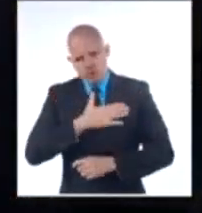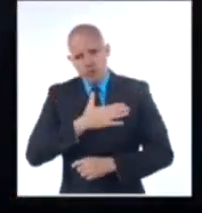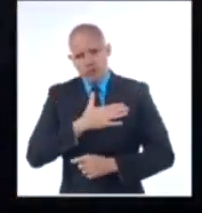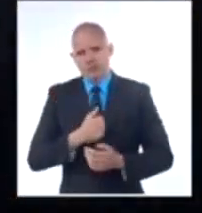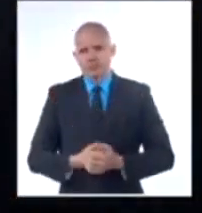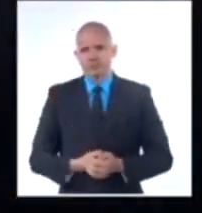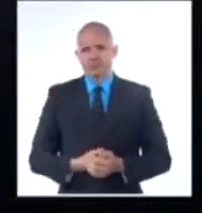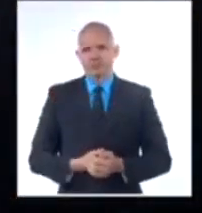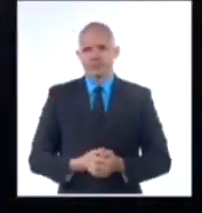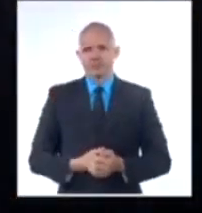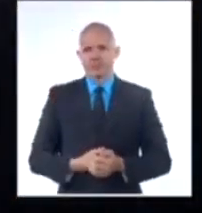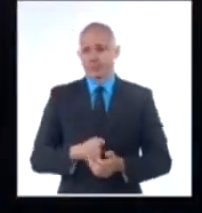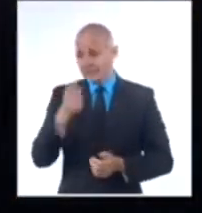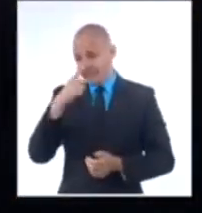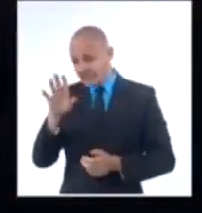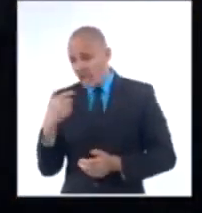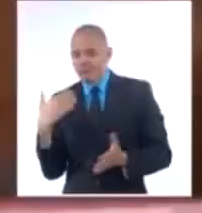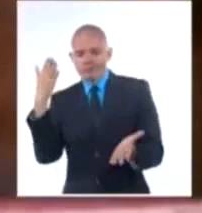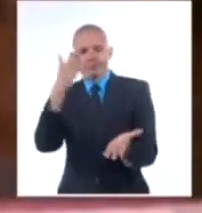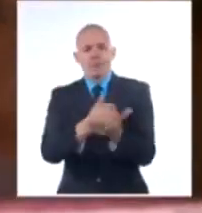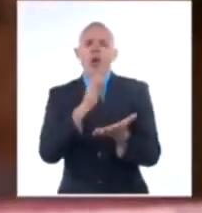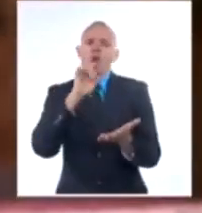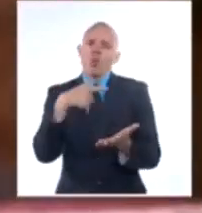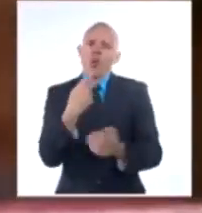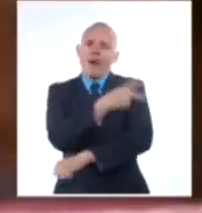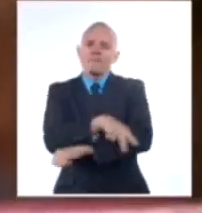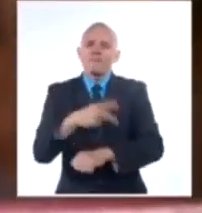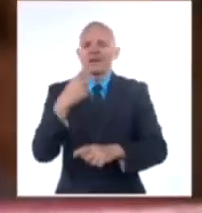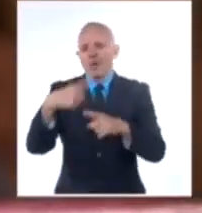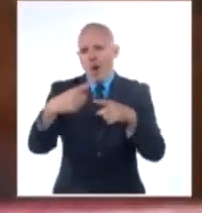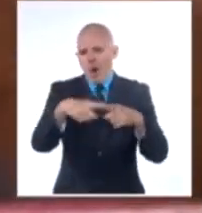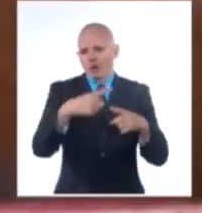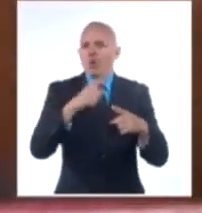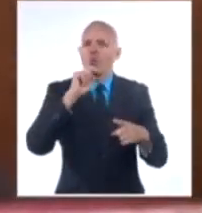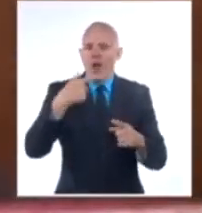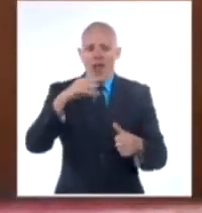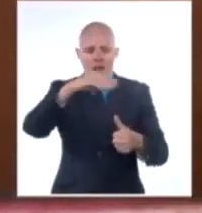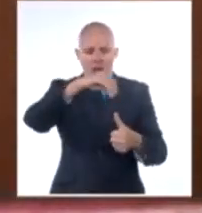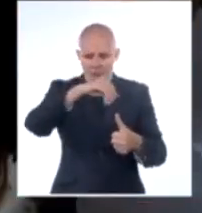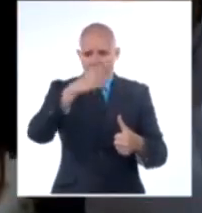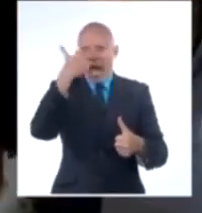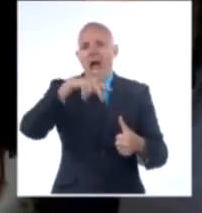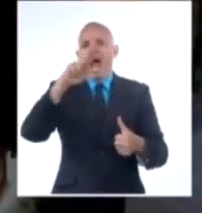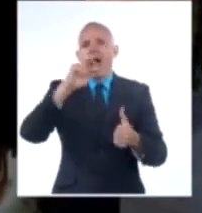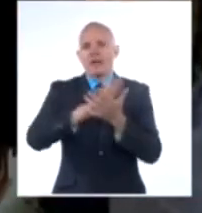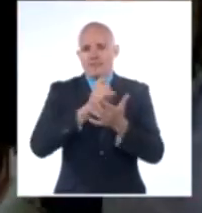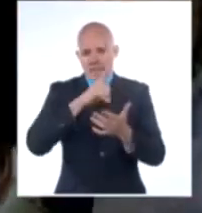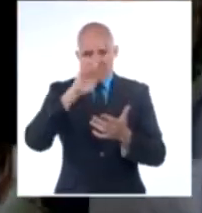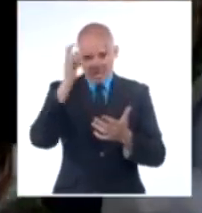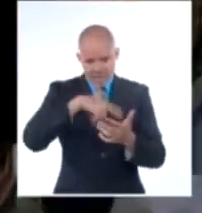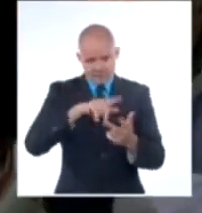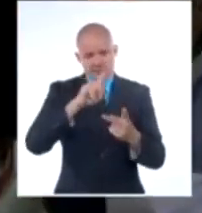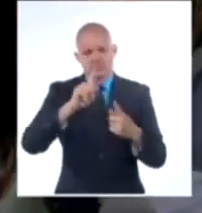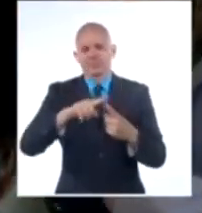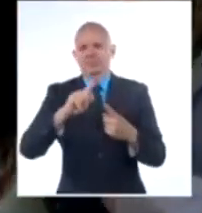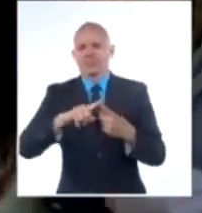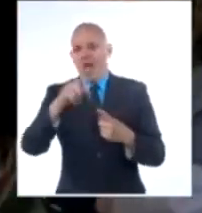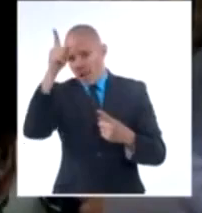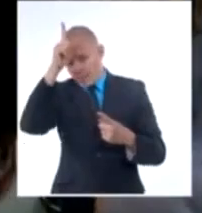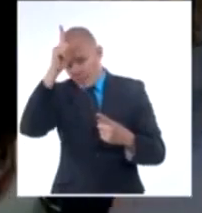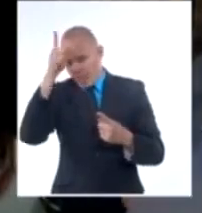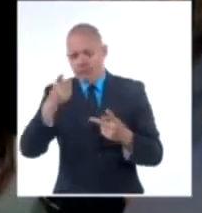con los participantes extranjeros de Alemania, España y Armenia, este último país con una amplia gama de más de 250 productos exhibidos en